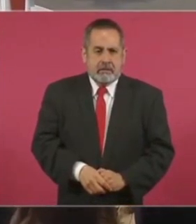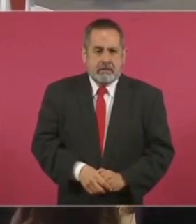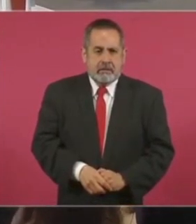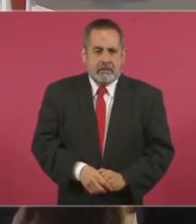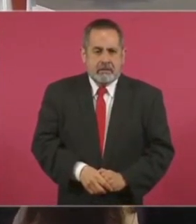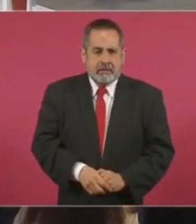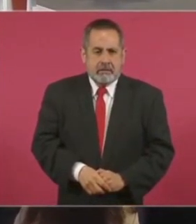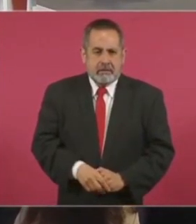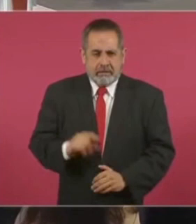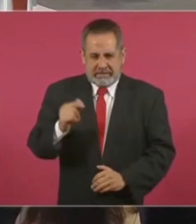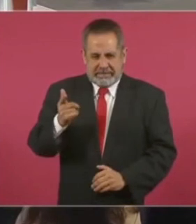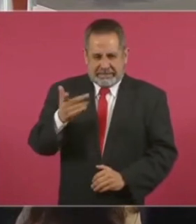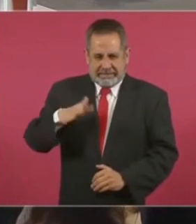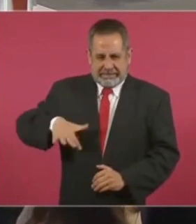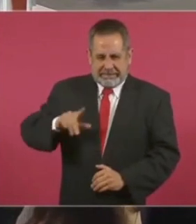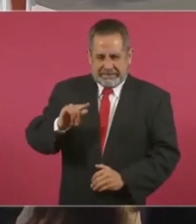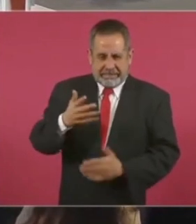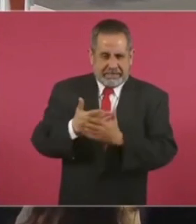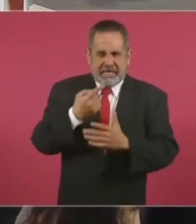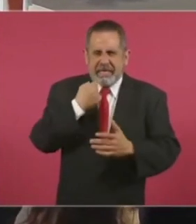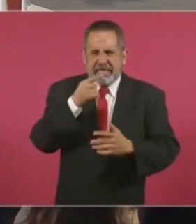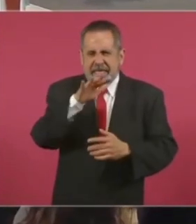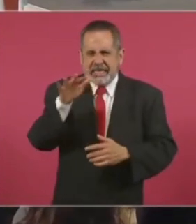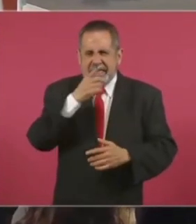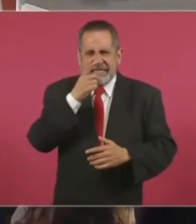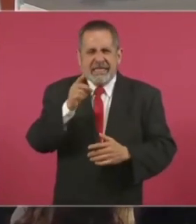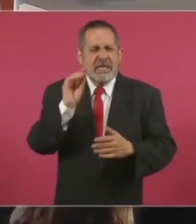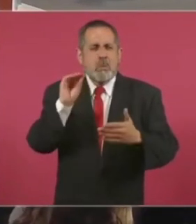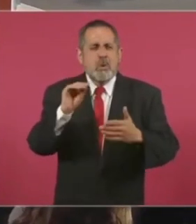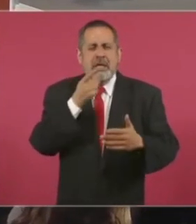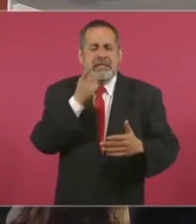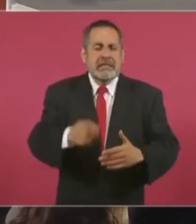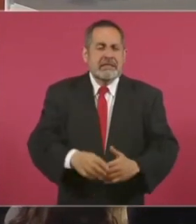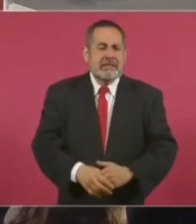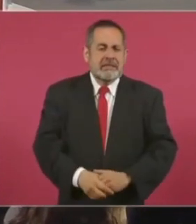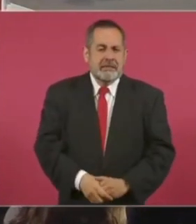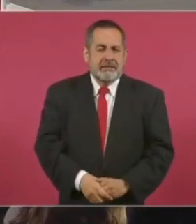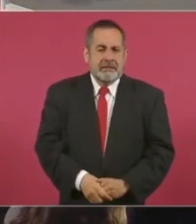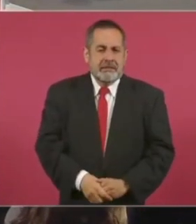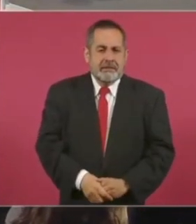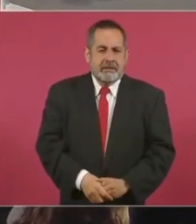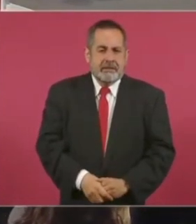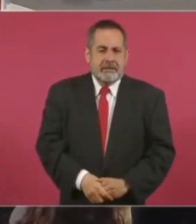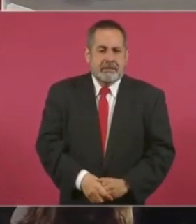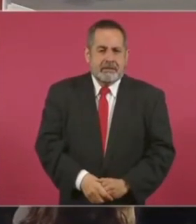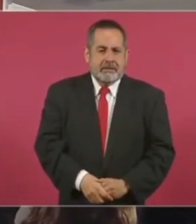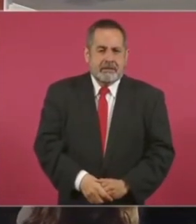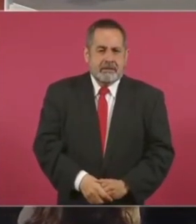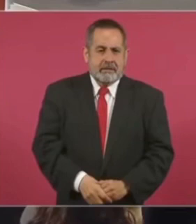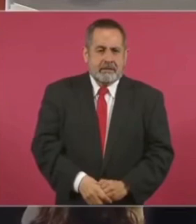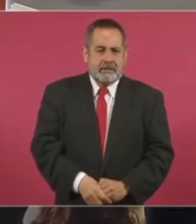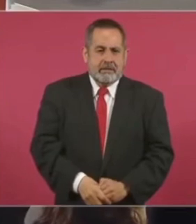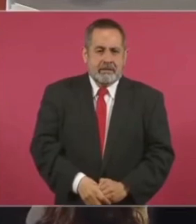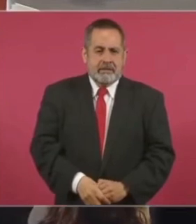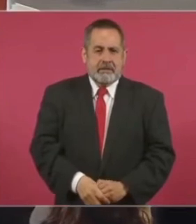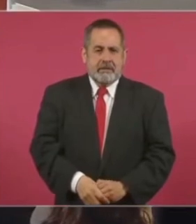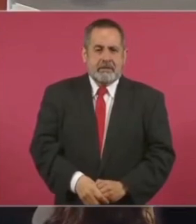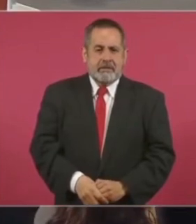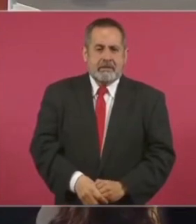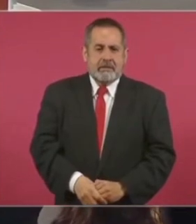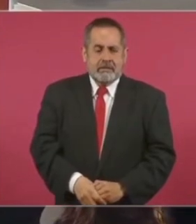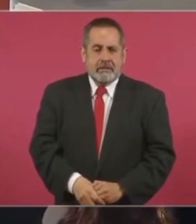A ver, pero deja, espera. ¿Qué le puso? A frotarse las manos para